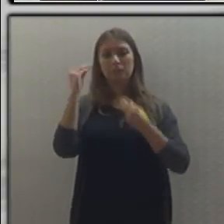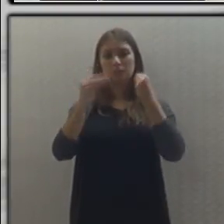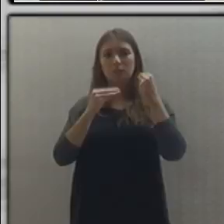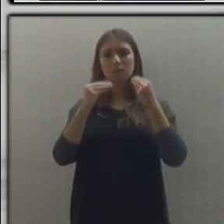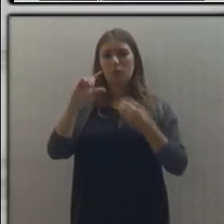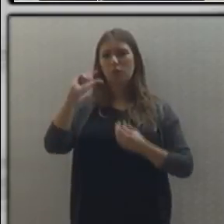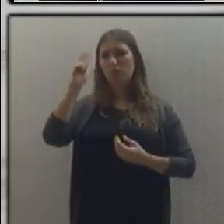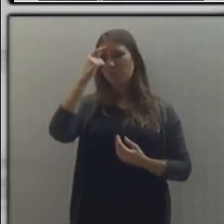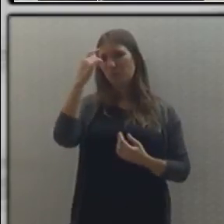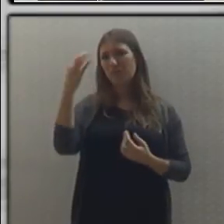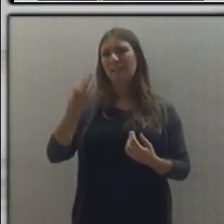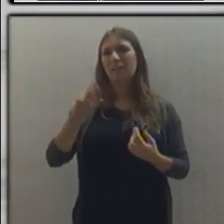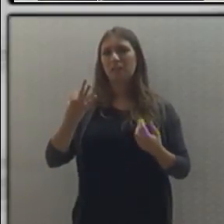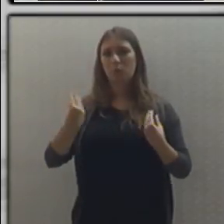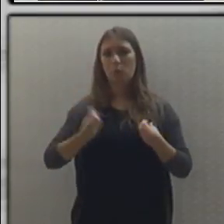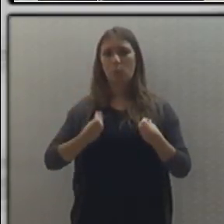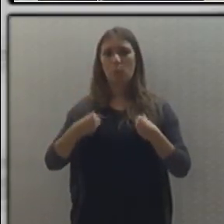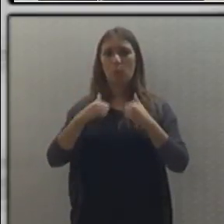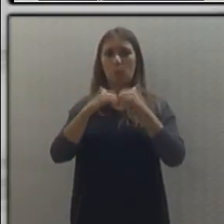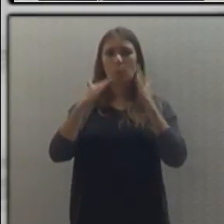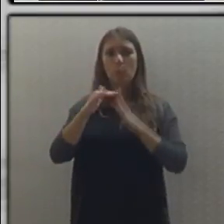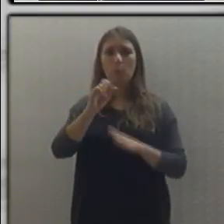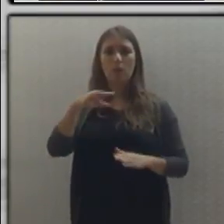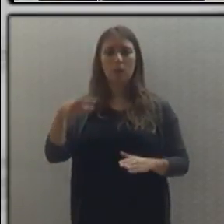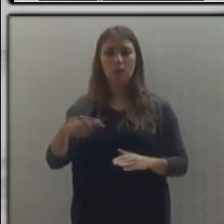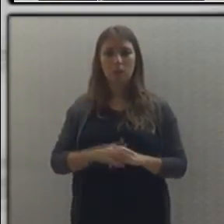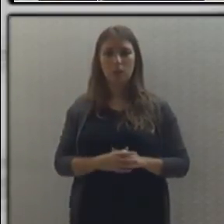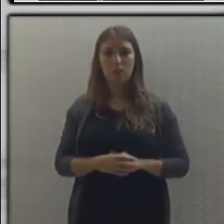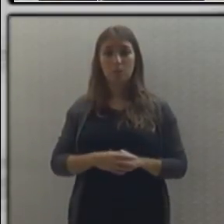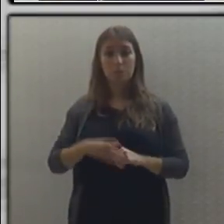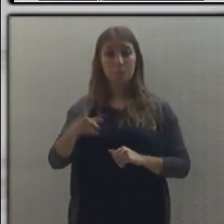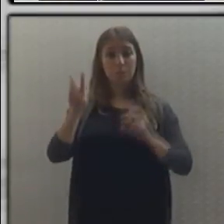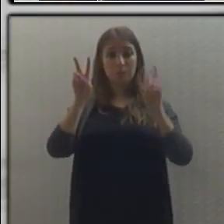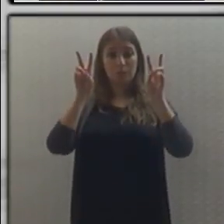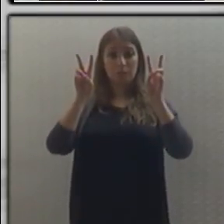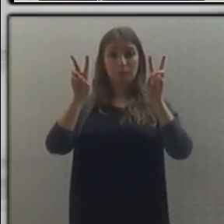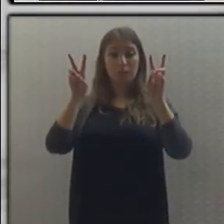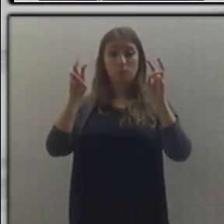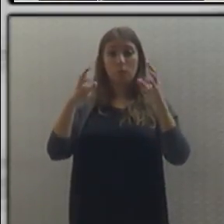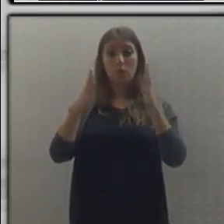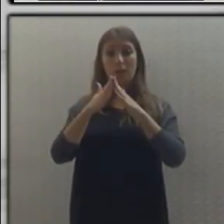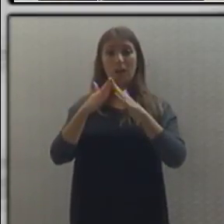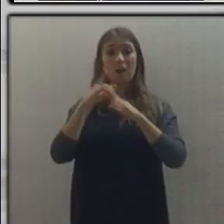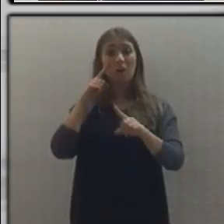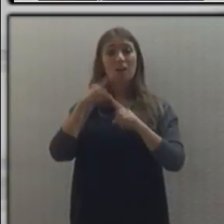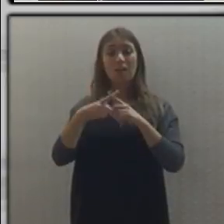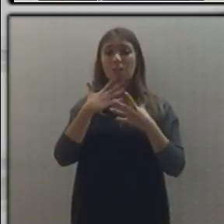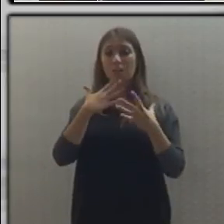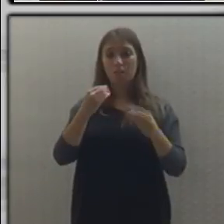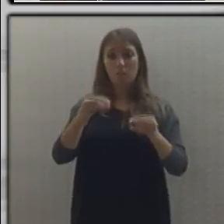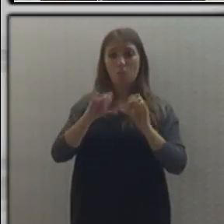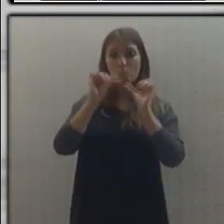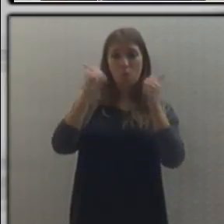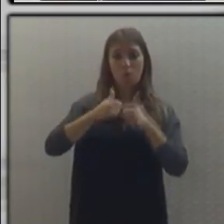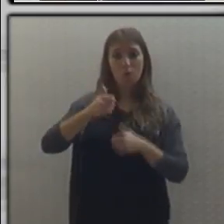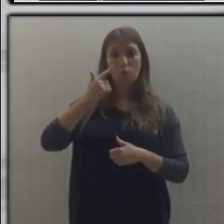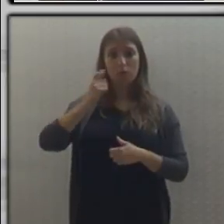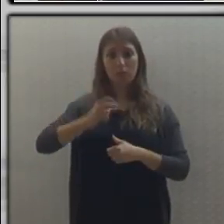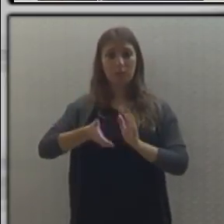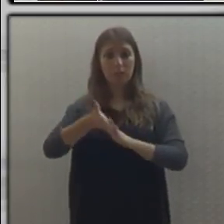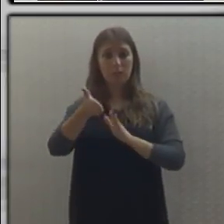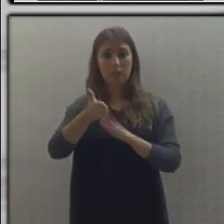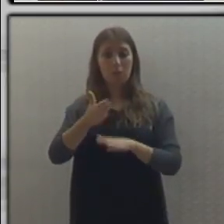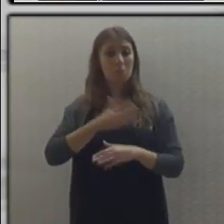propio concepto de vivienda. El título era Vivienda para envejecer, modelos y tendencias. Bien,